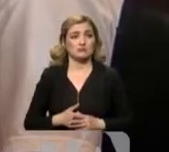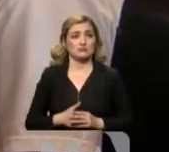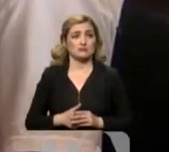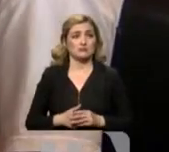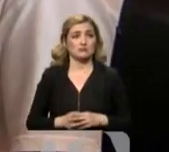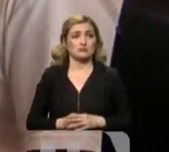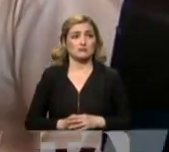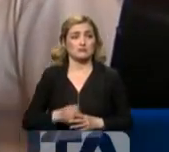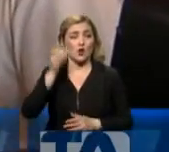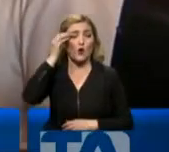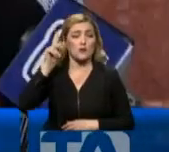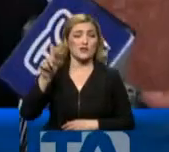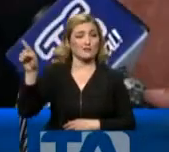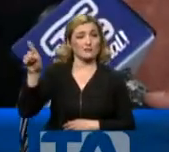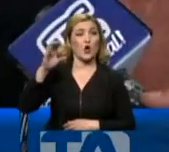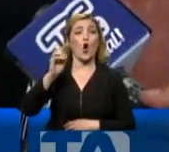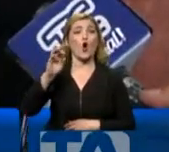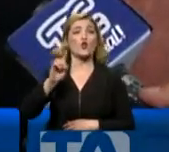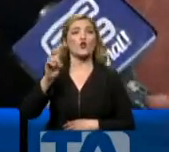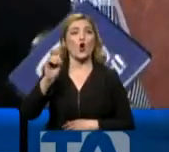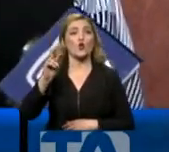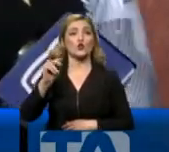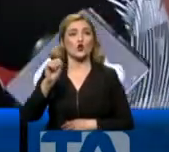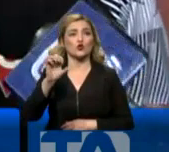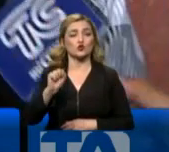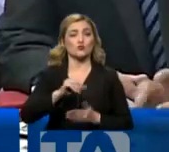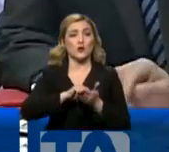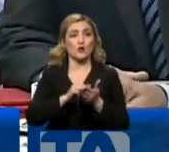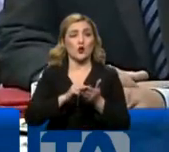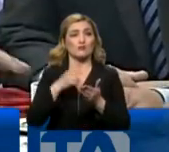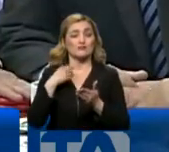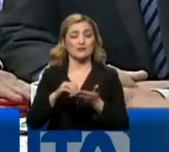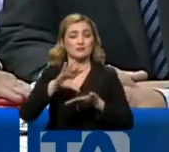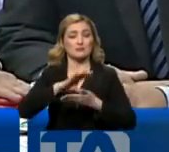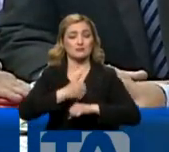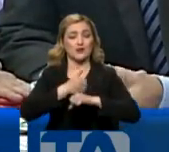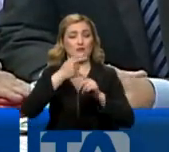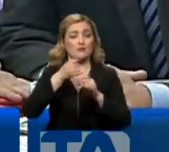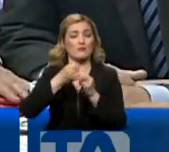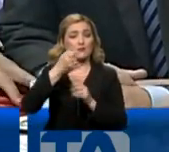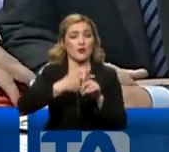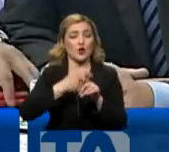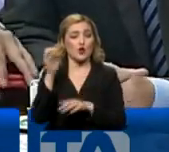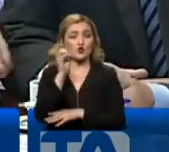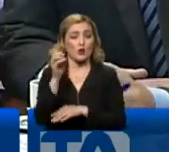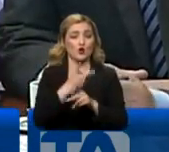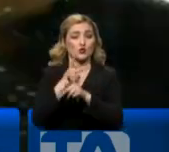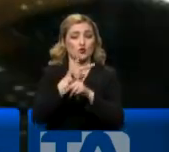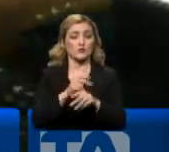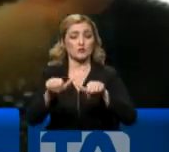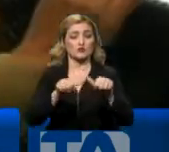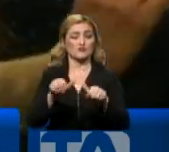sí, es lo que opina Patricio Donoso, miembro del CAL, pues a finales de octubre de 2019, el Consejo de la Administración de la